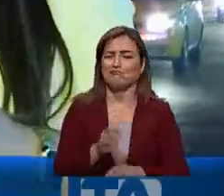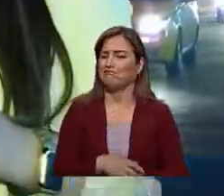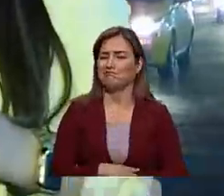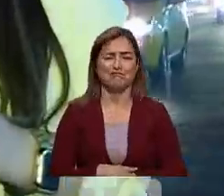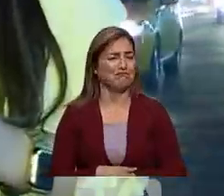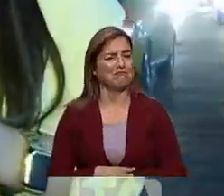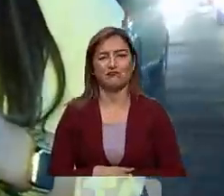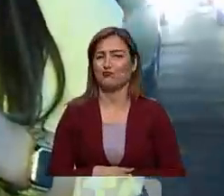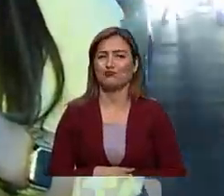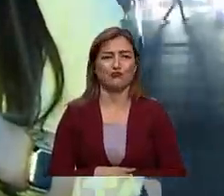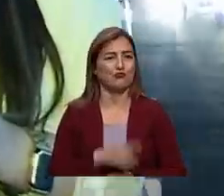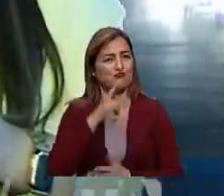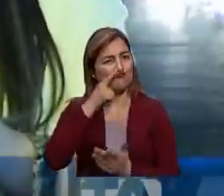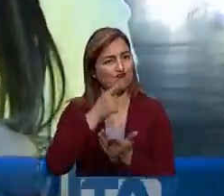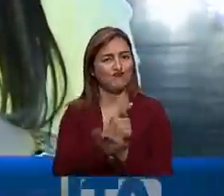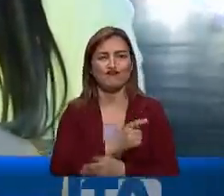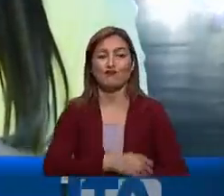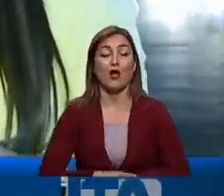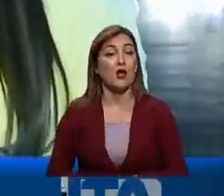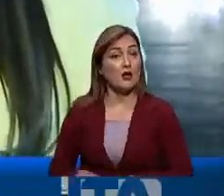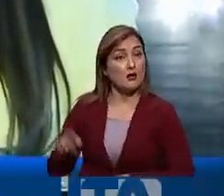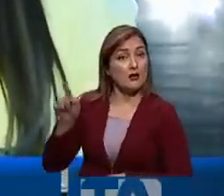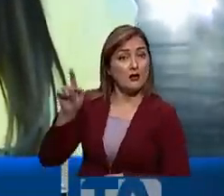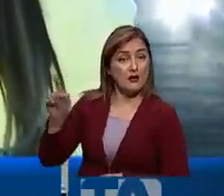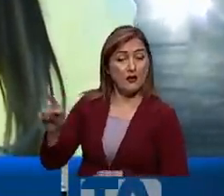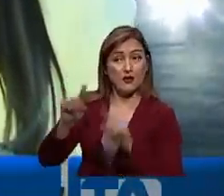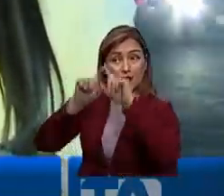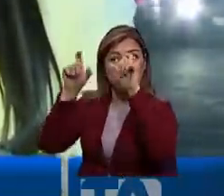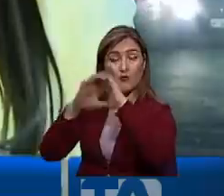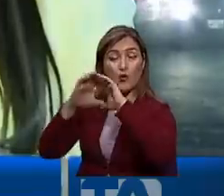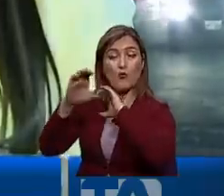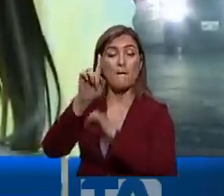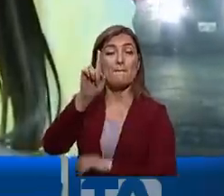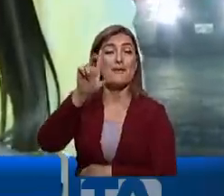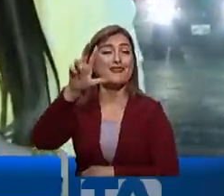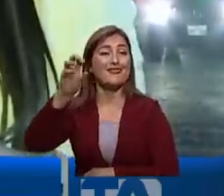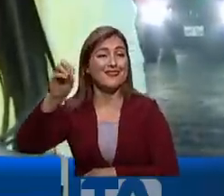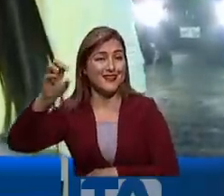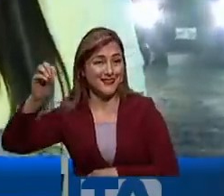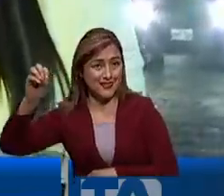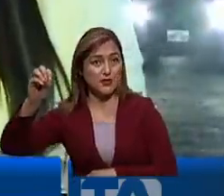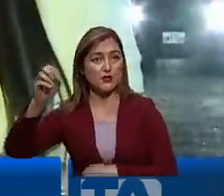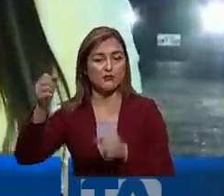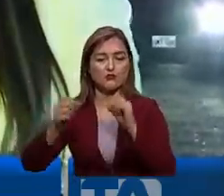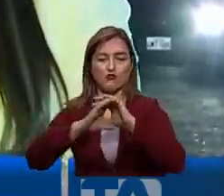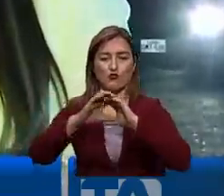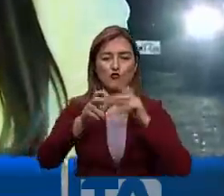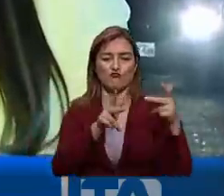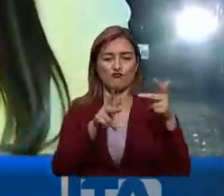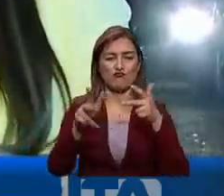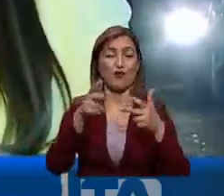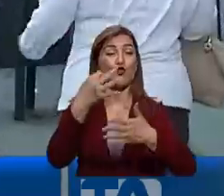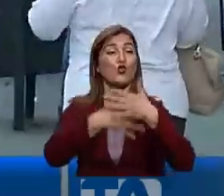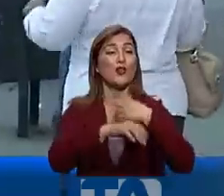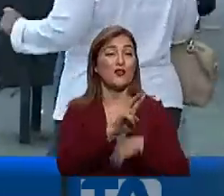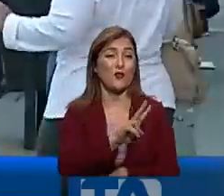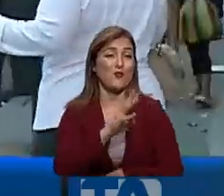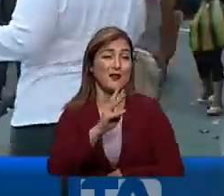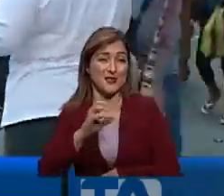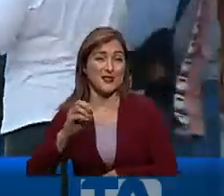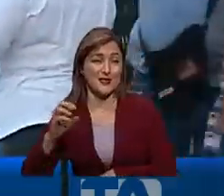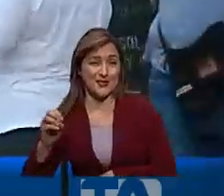Por ahora el gremio solo dispone de alrededor de 1.300 unidades de las más de 2.600 que circulan en